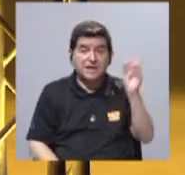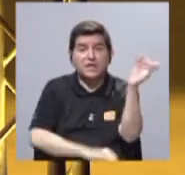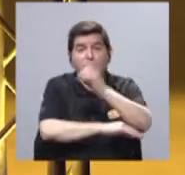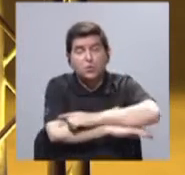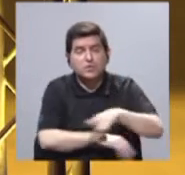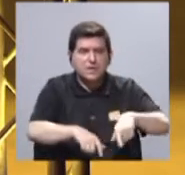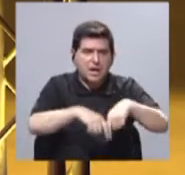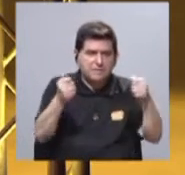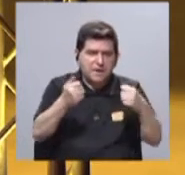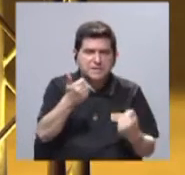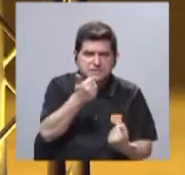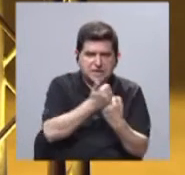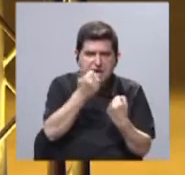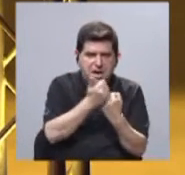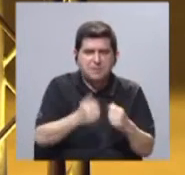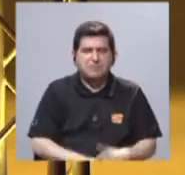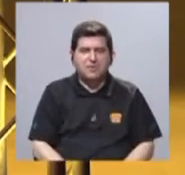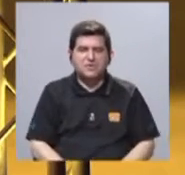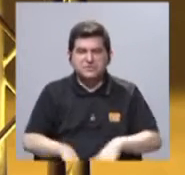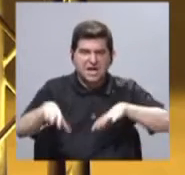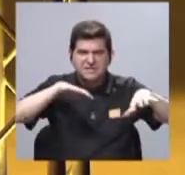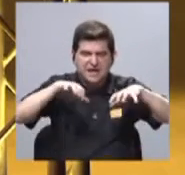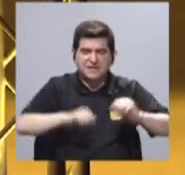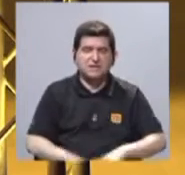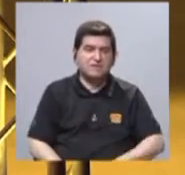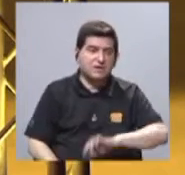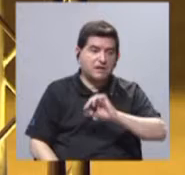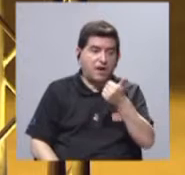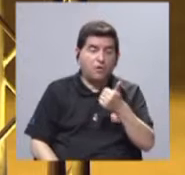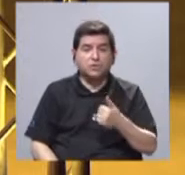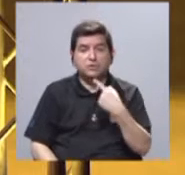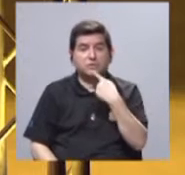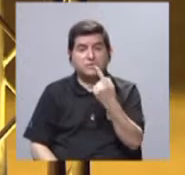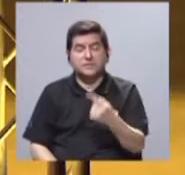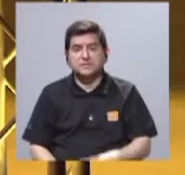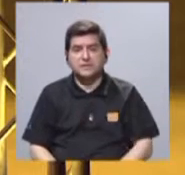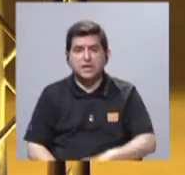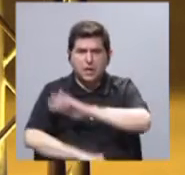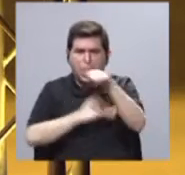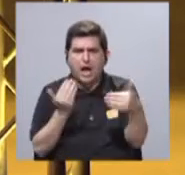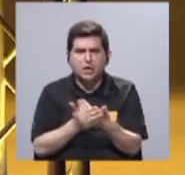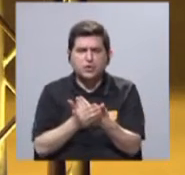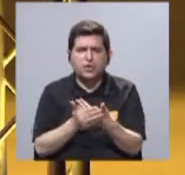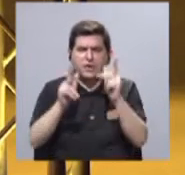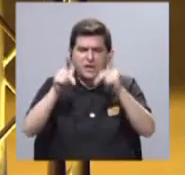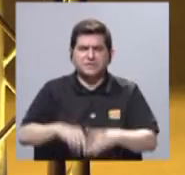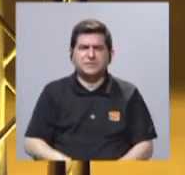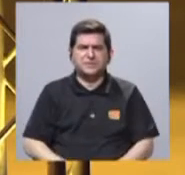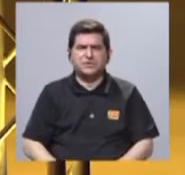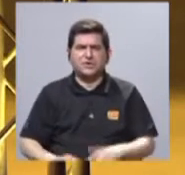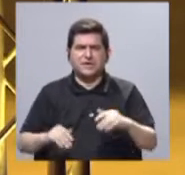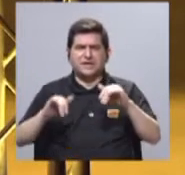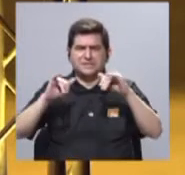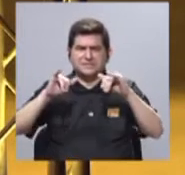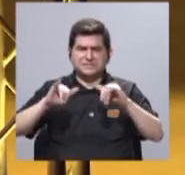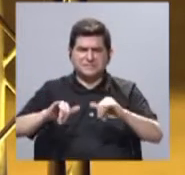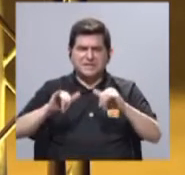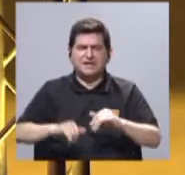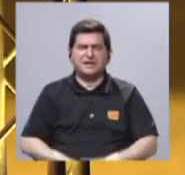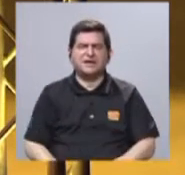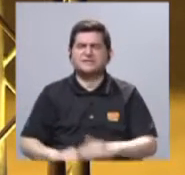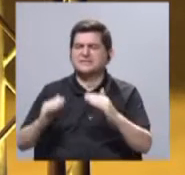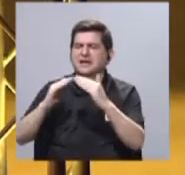día la prensa está a favor de hacer las fallas y al día siguiente de que nos encierren a todos incas la verdad es que ha mareado bastante